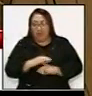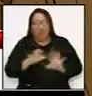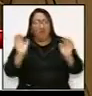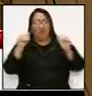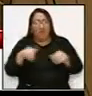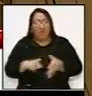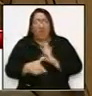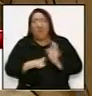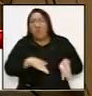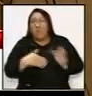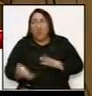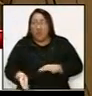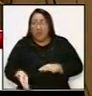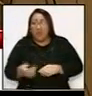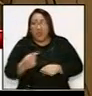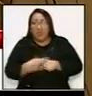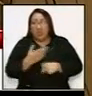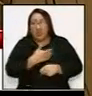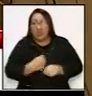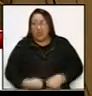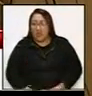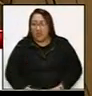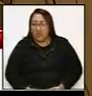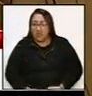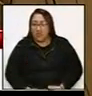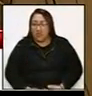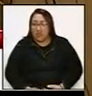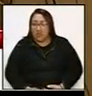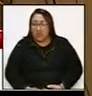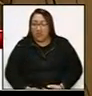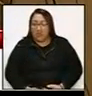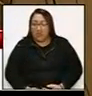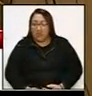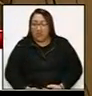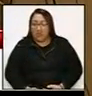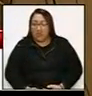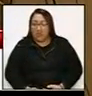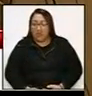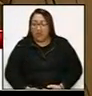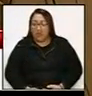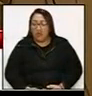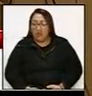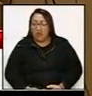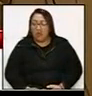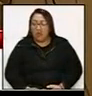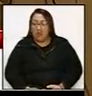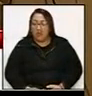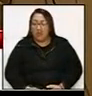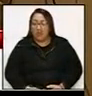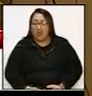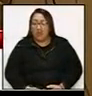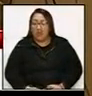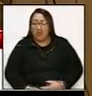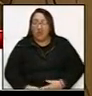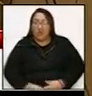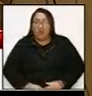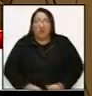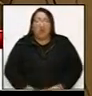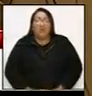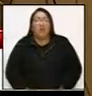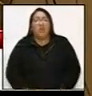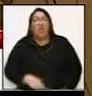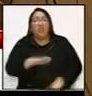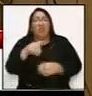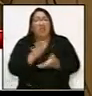fracasa y termina muerto el expresidente, y que el jefe de la DIVIAC, sigue en su puesto feliz